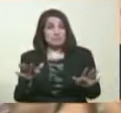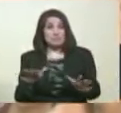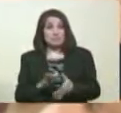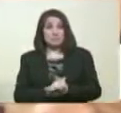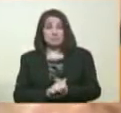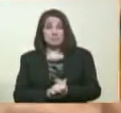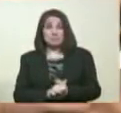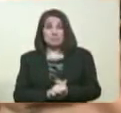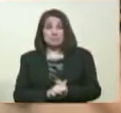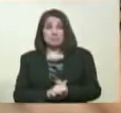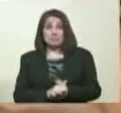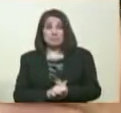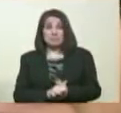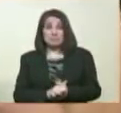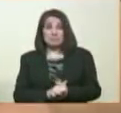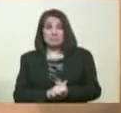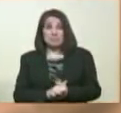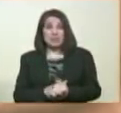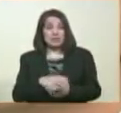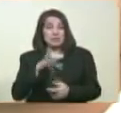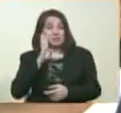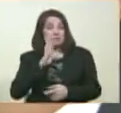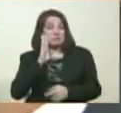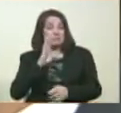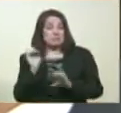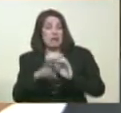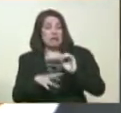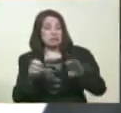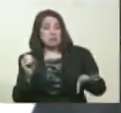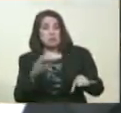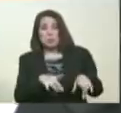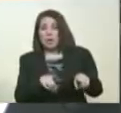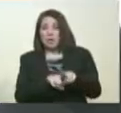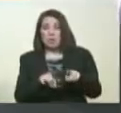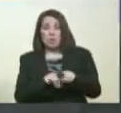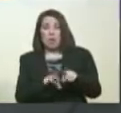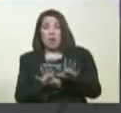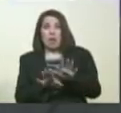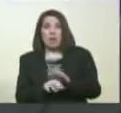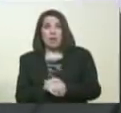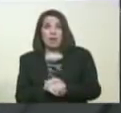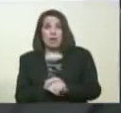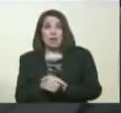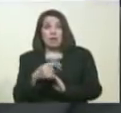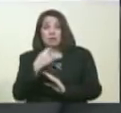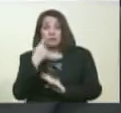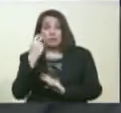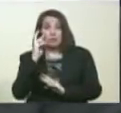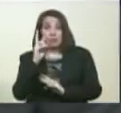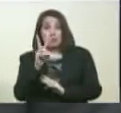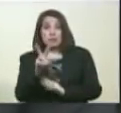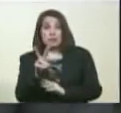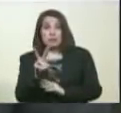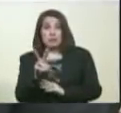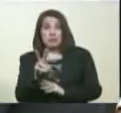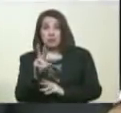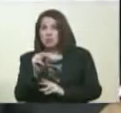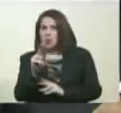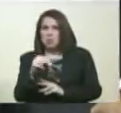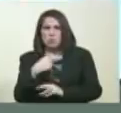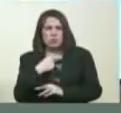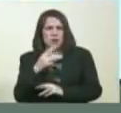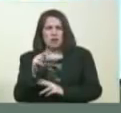Es puro estiércol, traduciría yo la palabra. Me di cuenta de lo que ustedes, yo nunca he sido